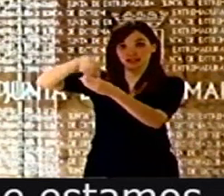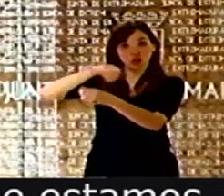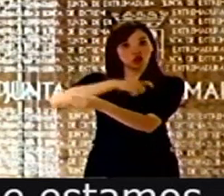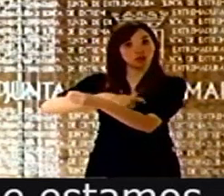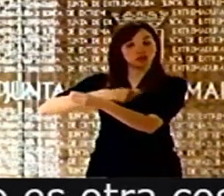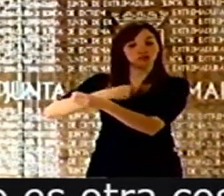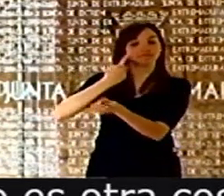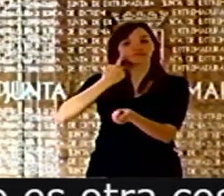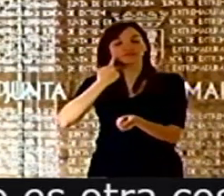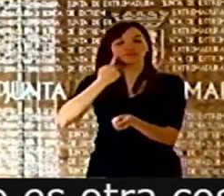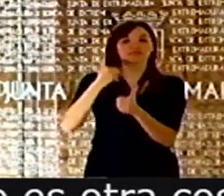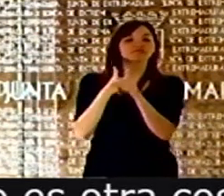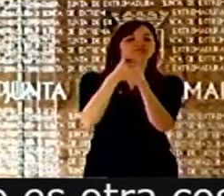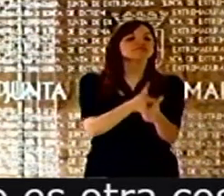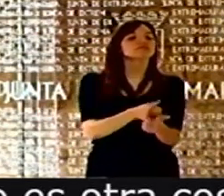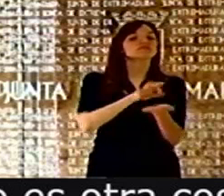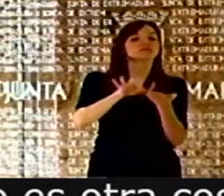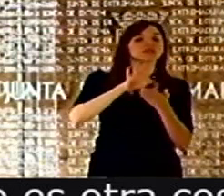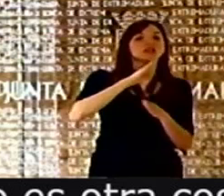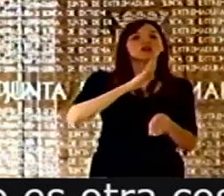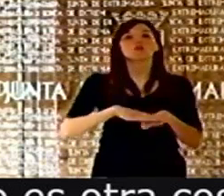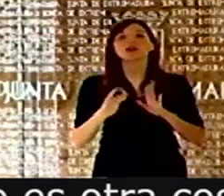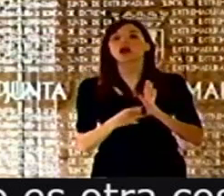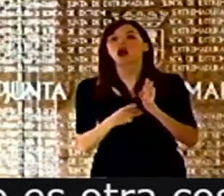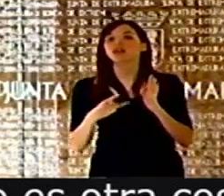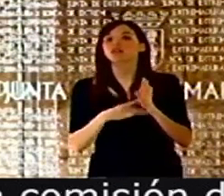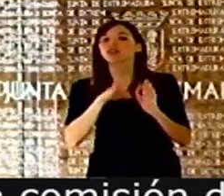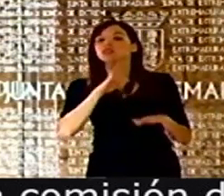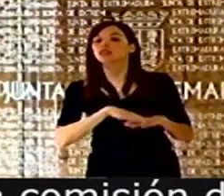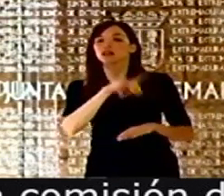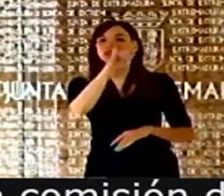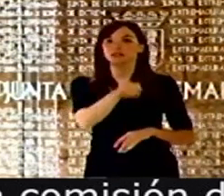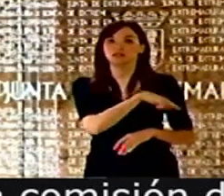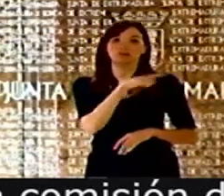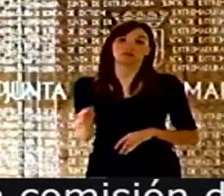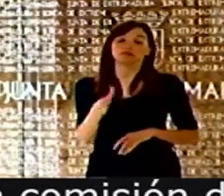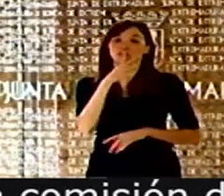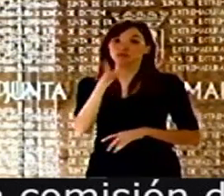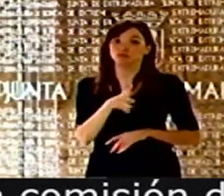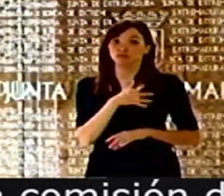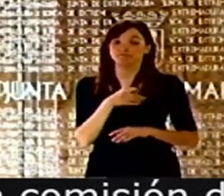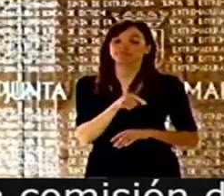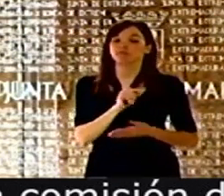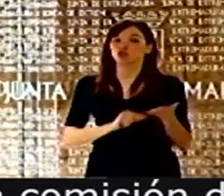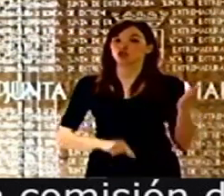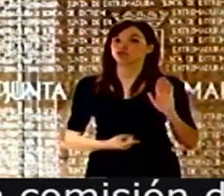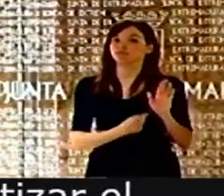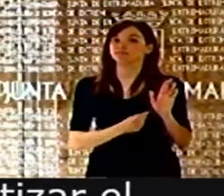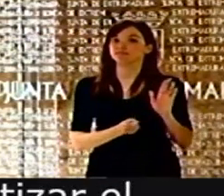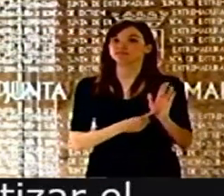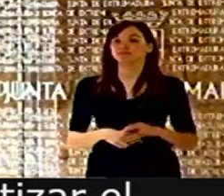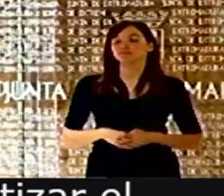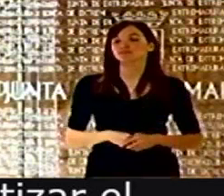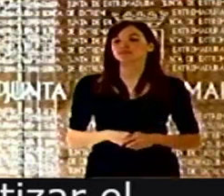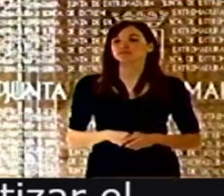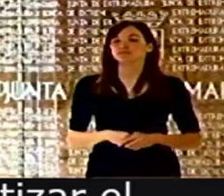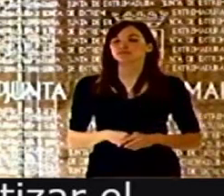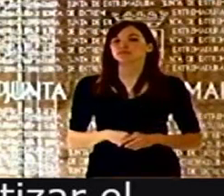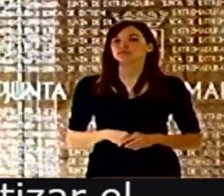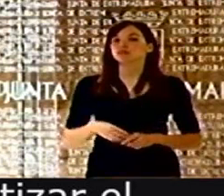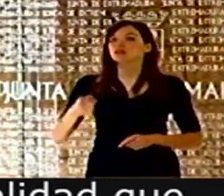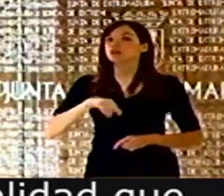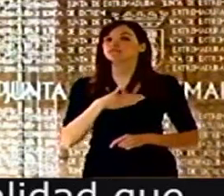este caso, de ese servicio en las condiciones de calidad que recoge el propio contrato. Ellos piden la mediación del Servicio